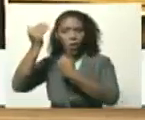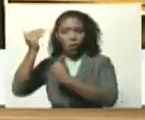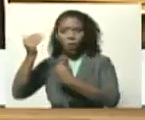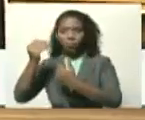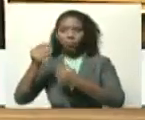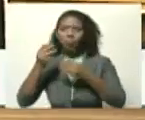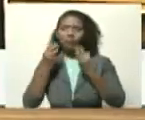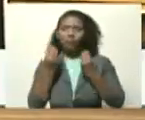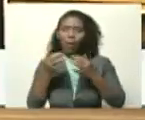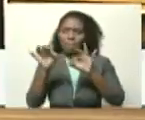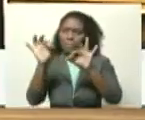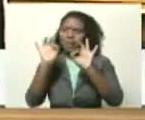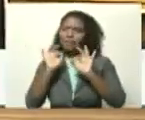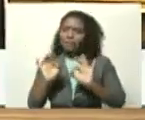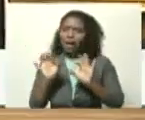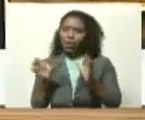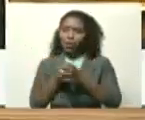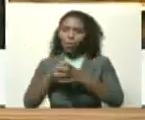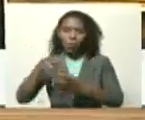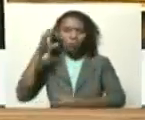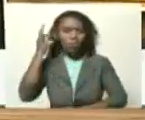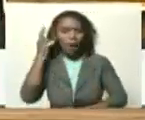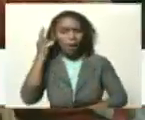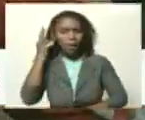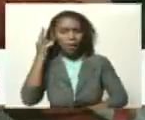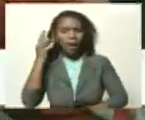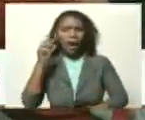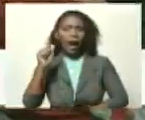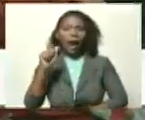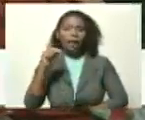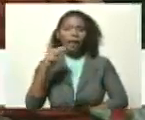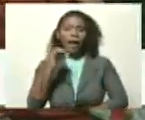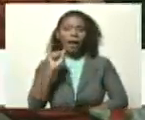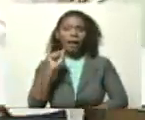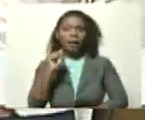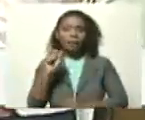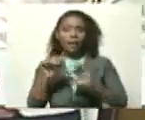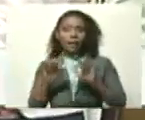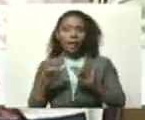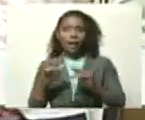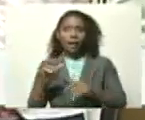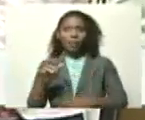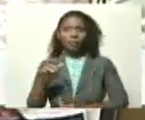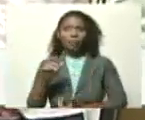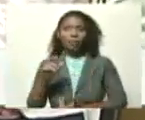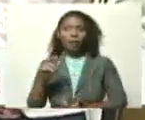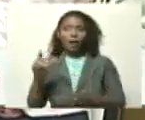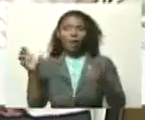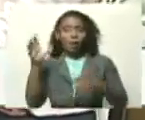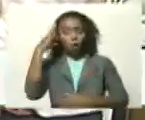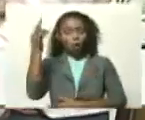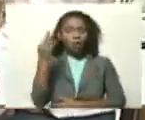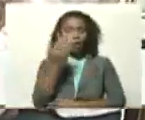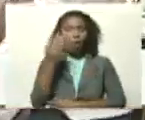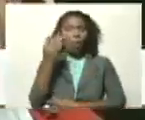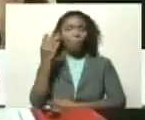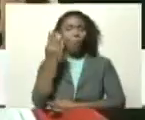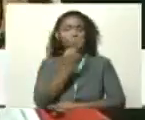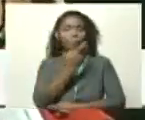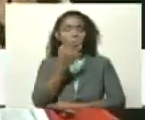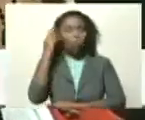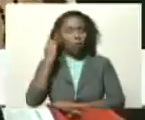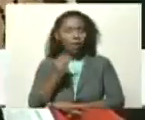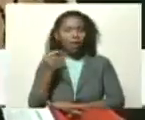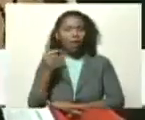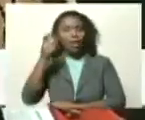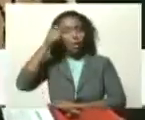muy especialmente por el sector mujeres: Anaí Arismendi, secretaria ejecutiva del Congreso Bolivariano de los Pueblos, Movimiento de